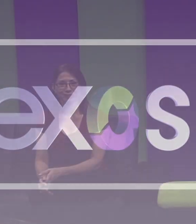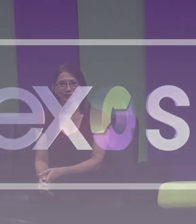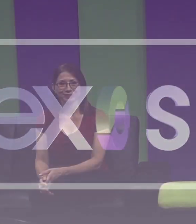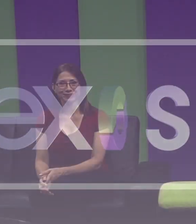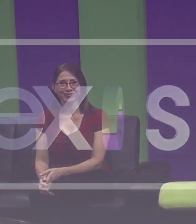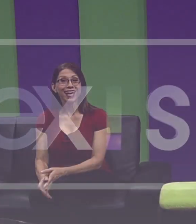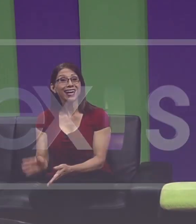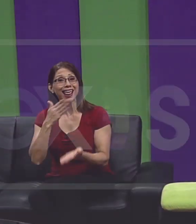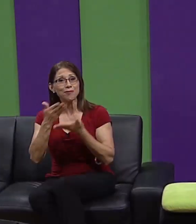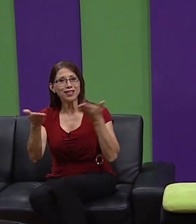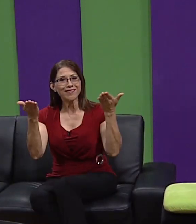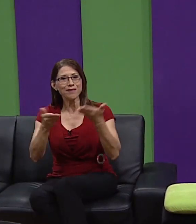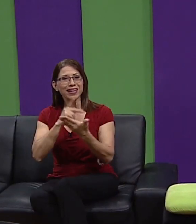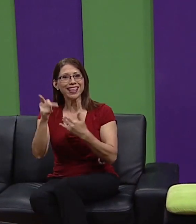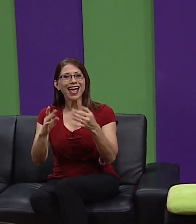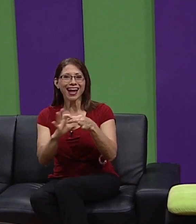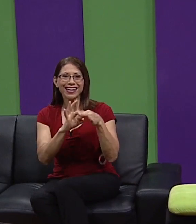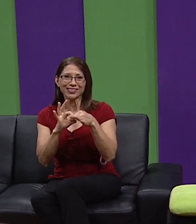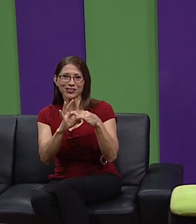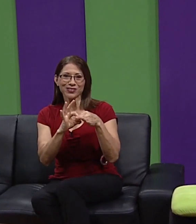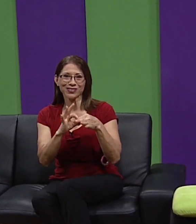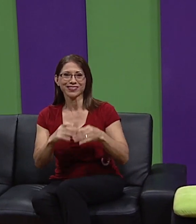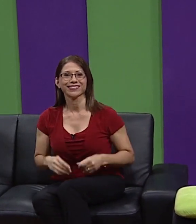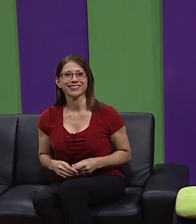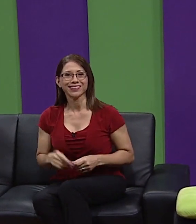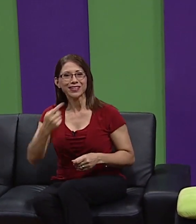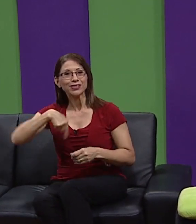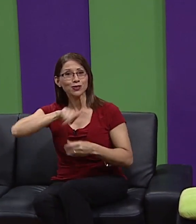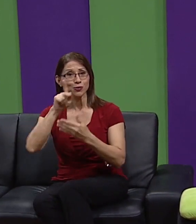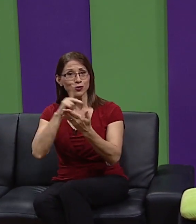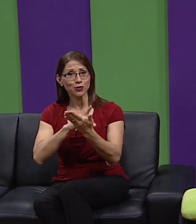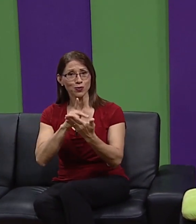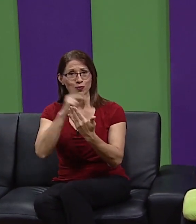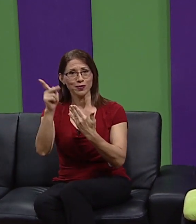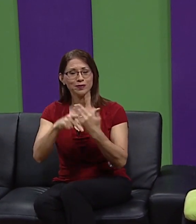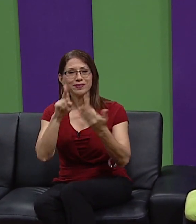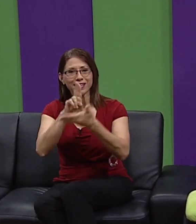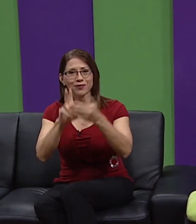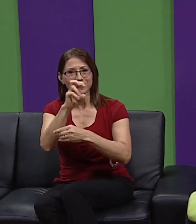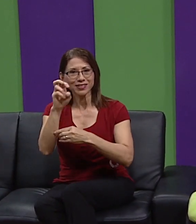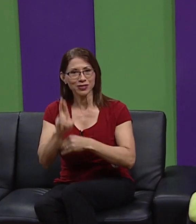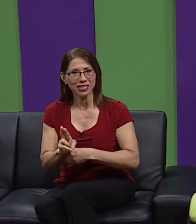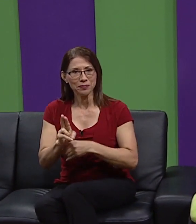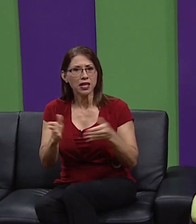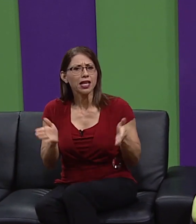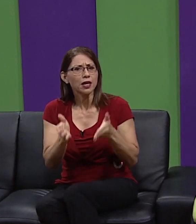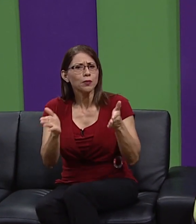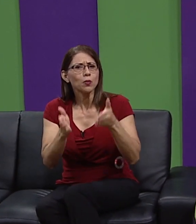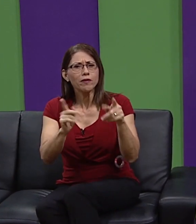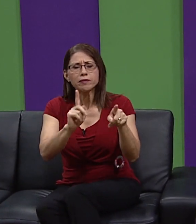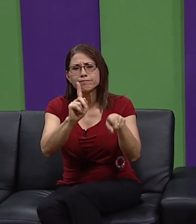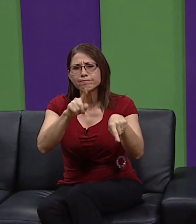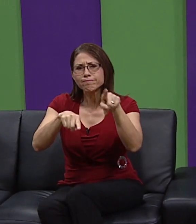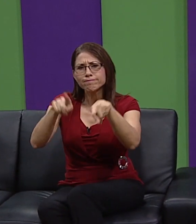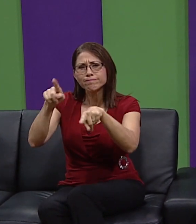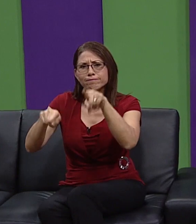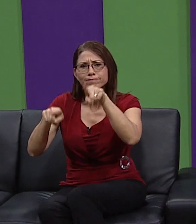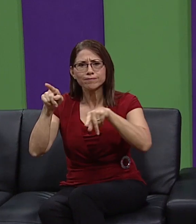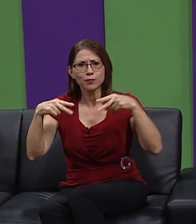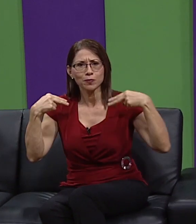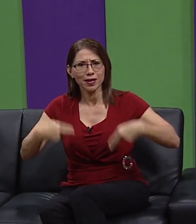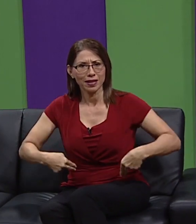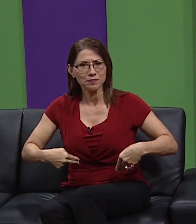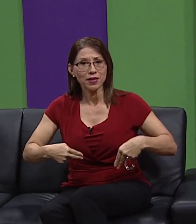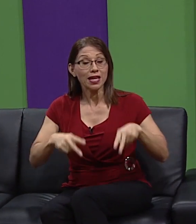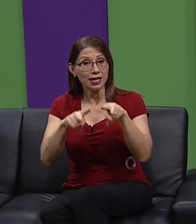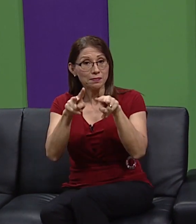Hola, hola, le damos la bienvenida a Nexos. Somos una producción de la Universidad de Costa Rica que promueve la riqueza, la diversidad